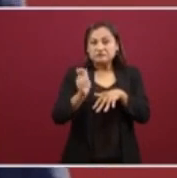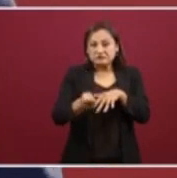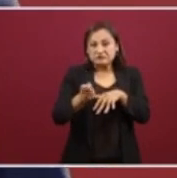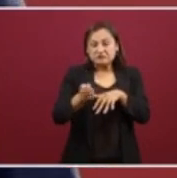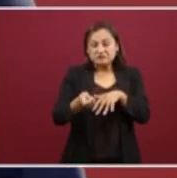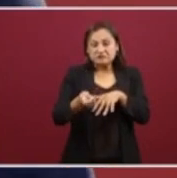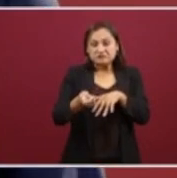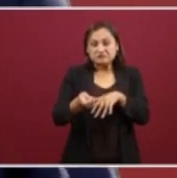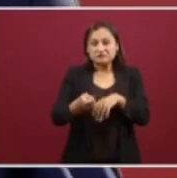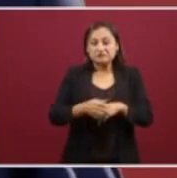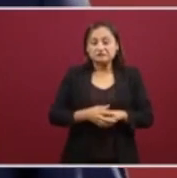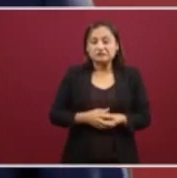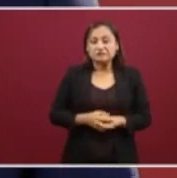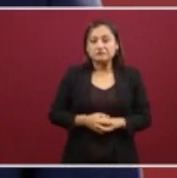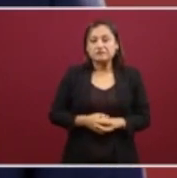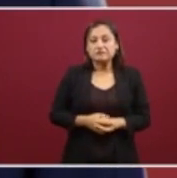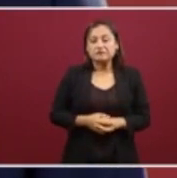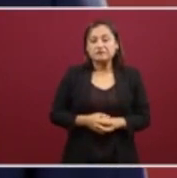se